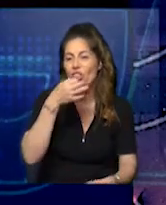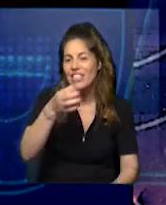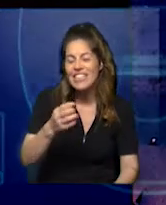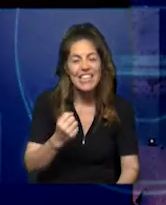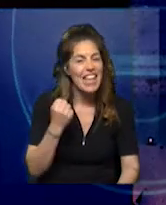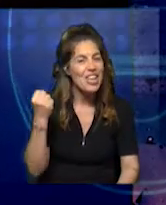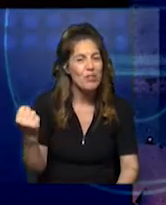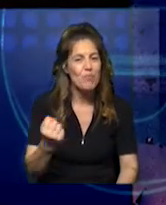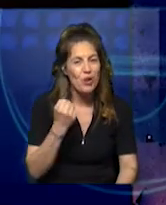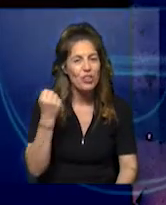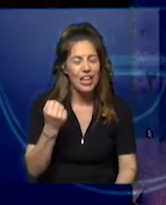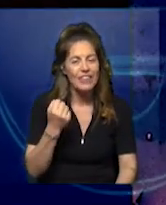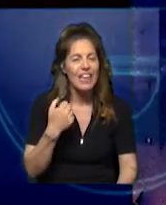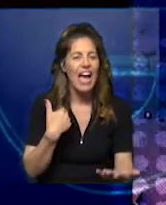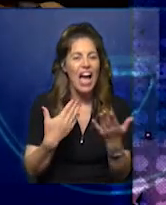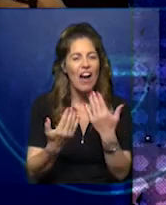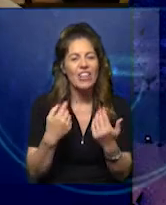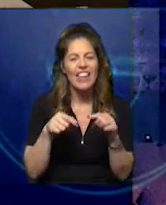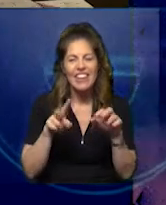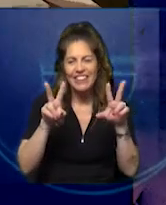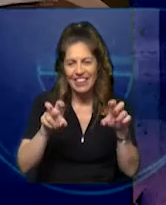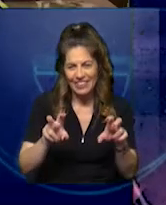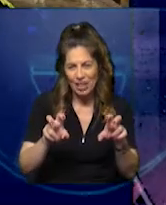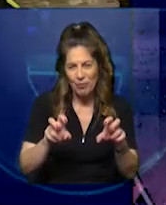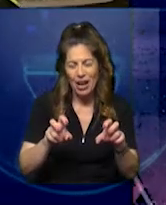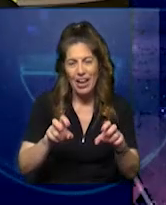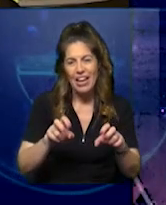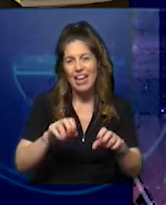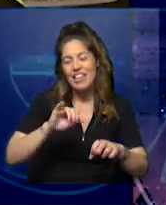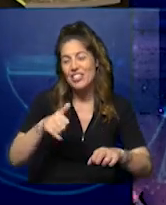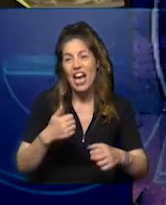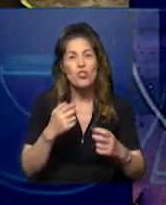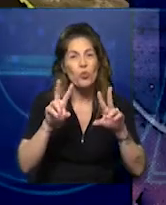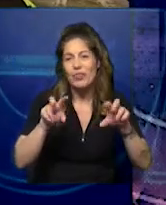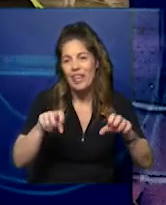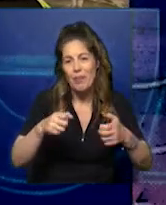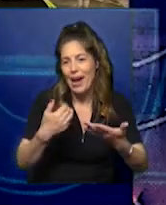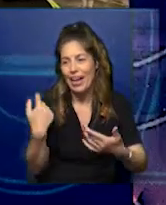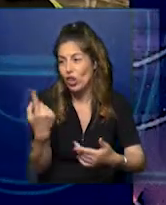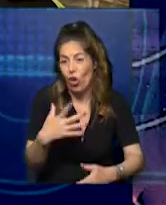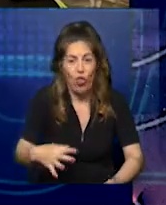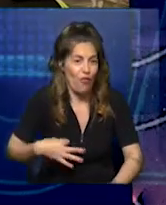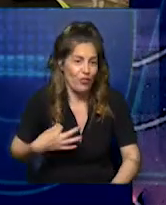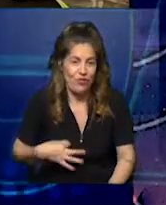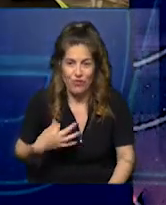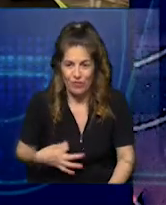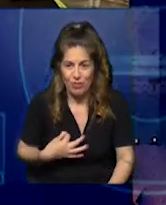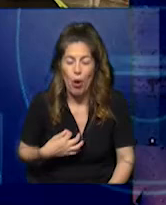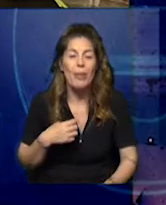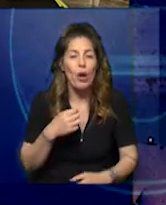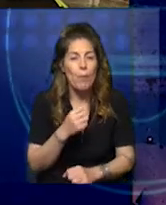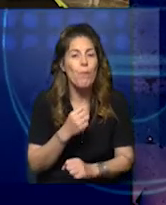importante seguir abordando este tema Más allá de que es algo como instalado en nuestras vidas es es parte de nuestras vidas seguir